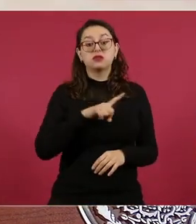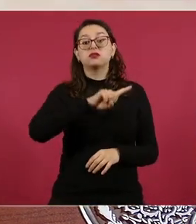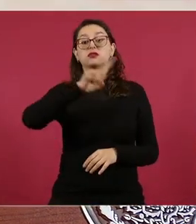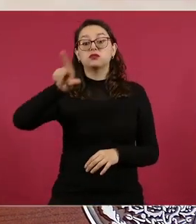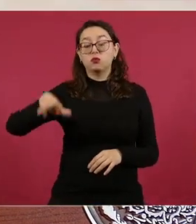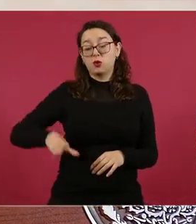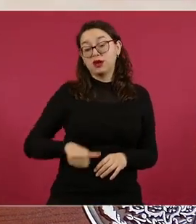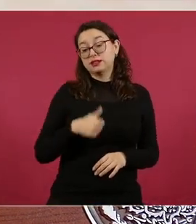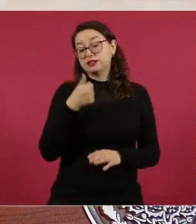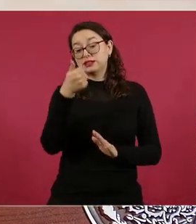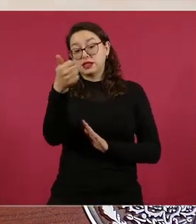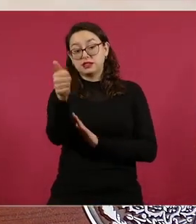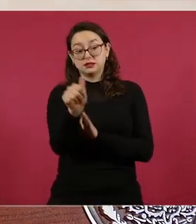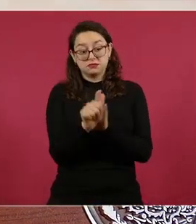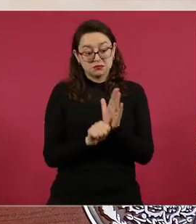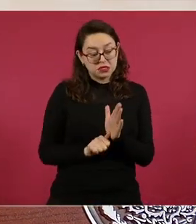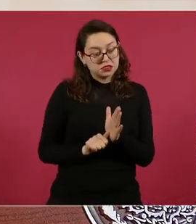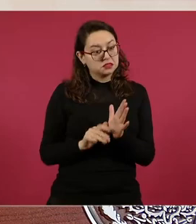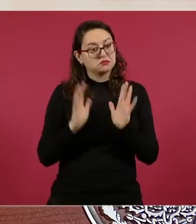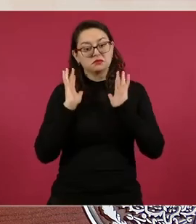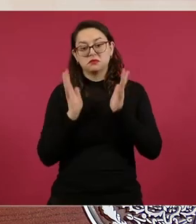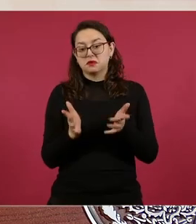meses ya la habíamos pagado.